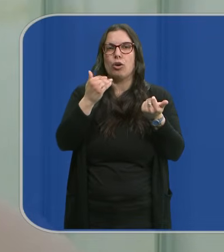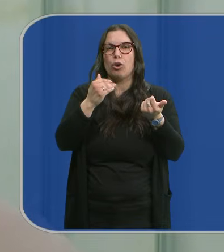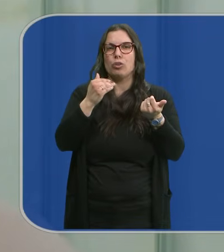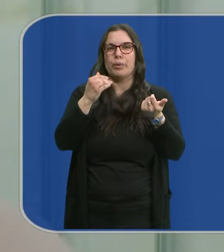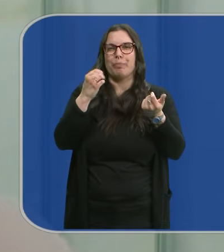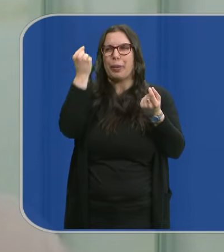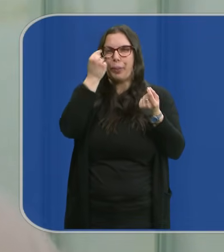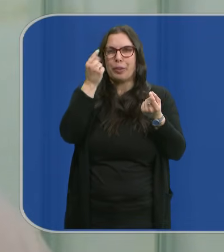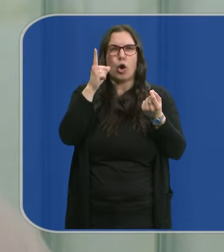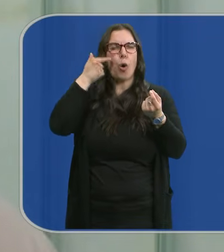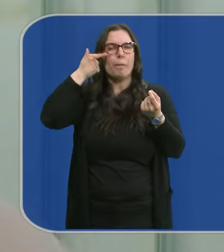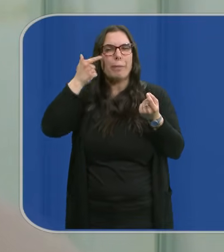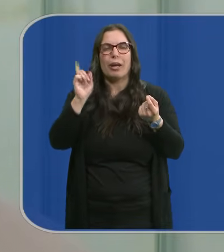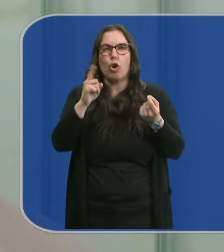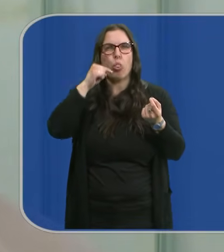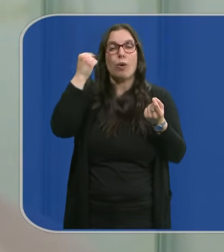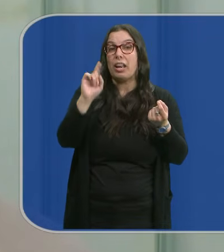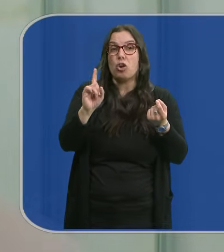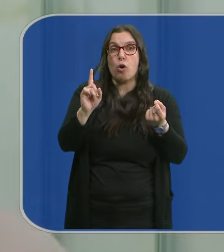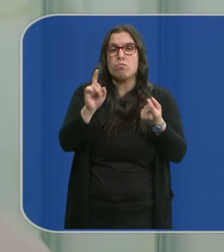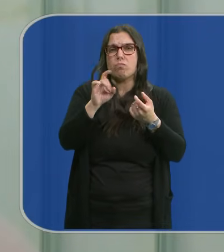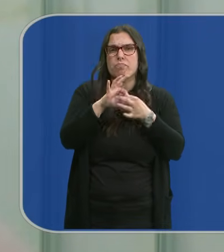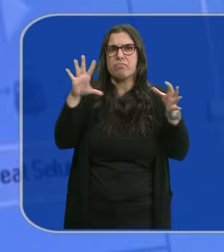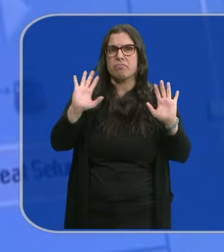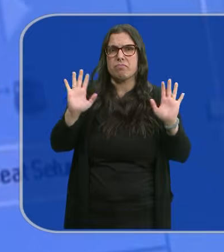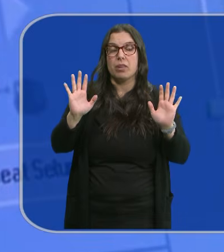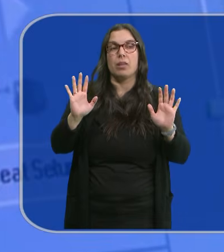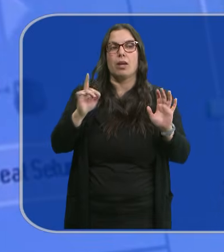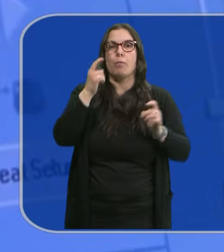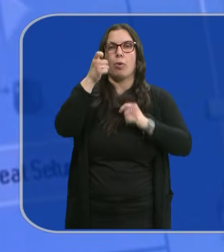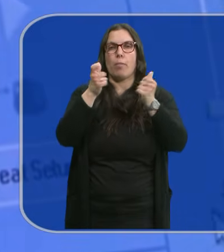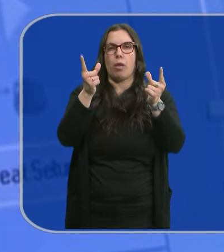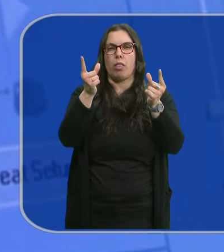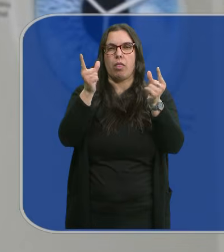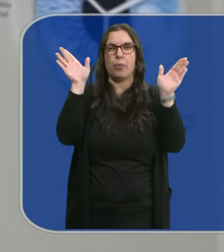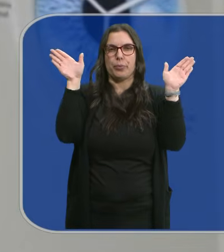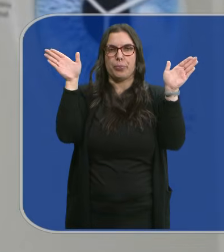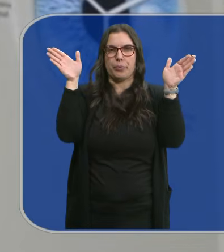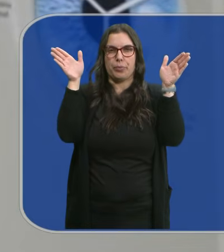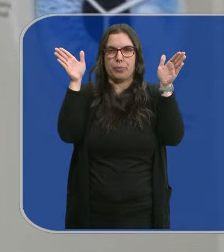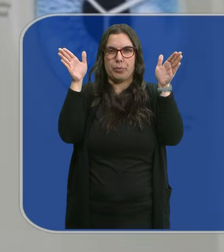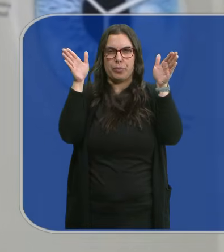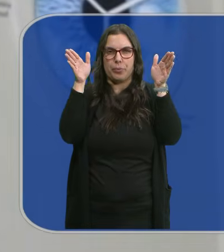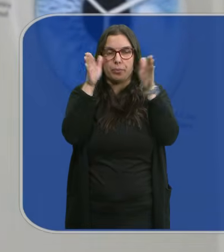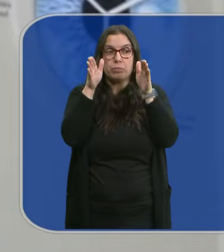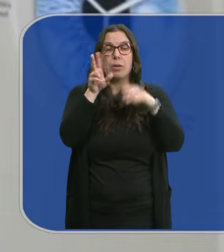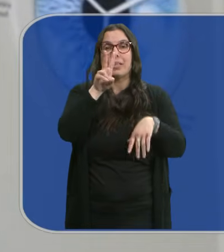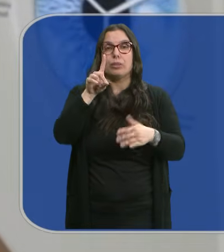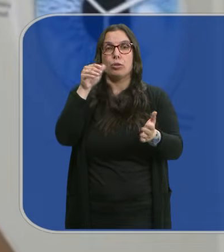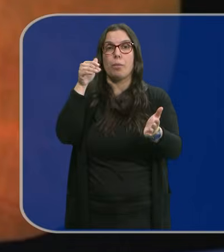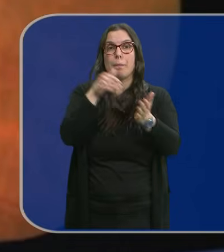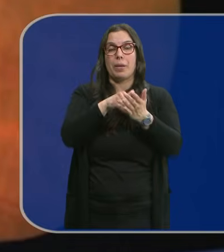moscas volantes, no son que me pica el ojo, no me duele el ojo, no tiene nada que ver con eso. Pérdida progresiva del campo visual. Más de